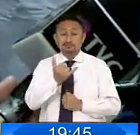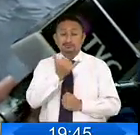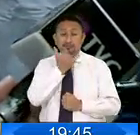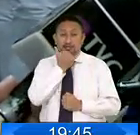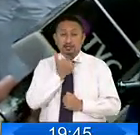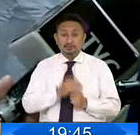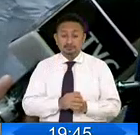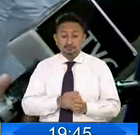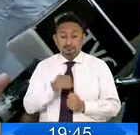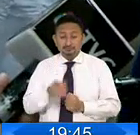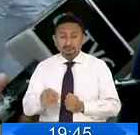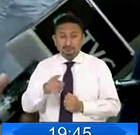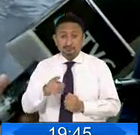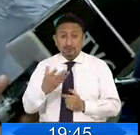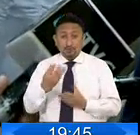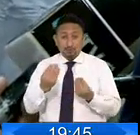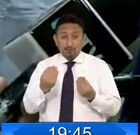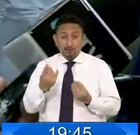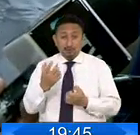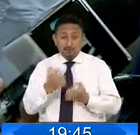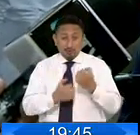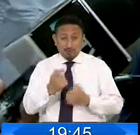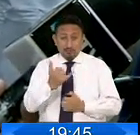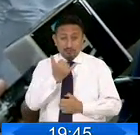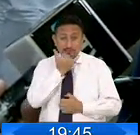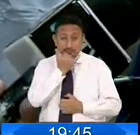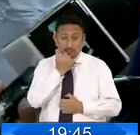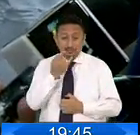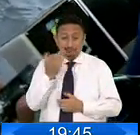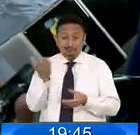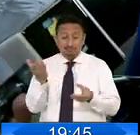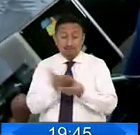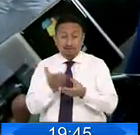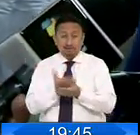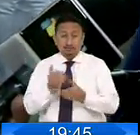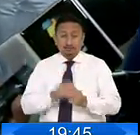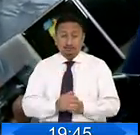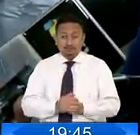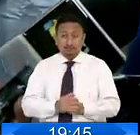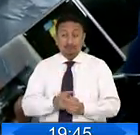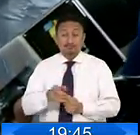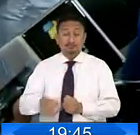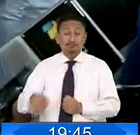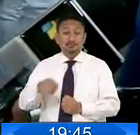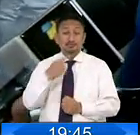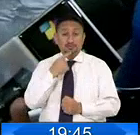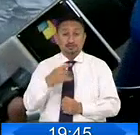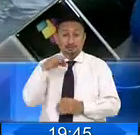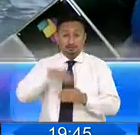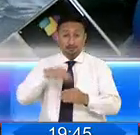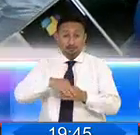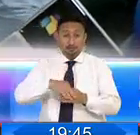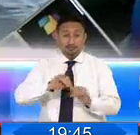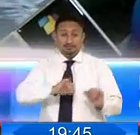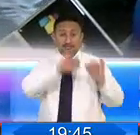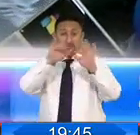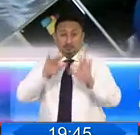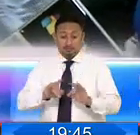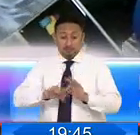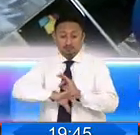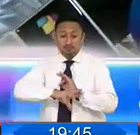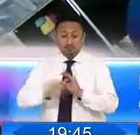tenido, las inconsistencias que tienen las actas y el presunto fraude sistemático que